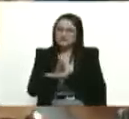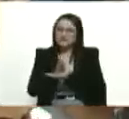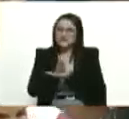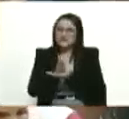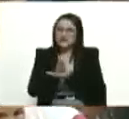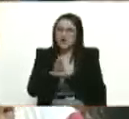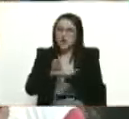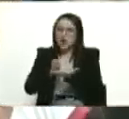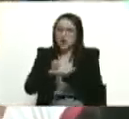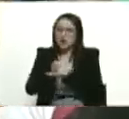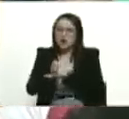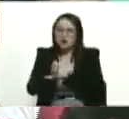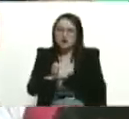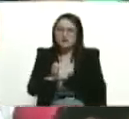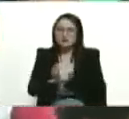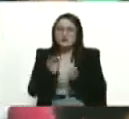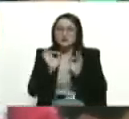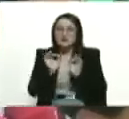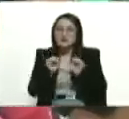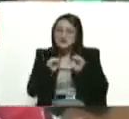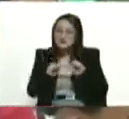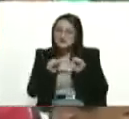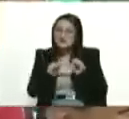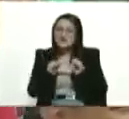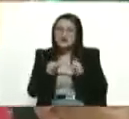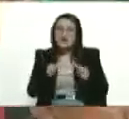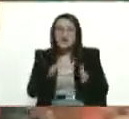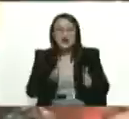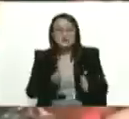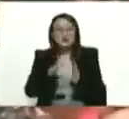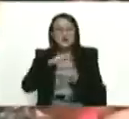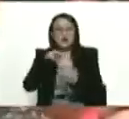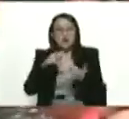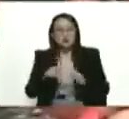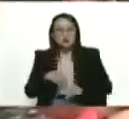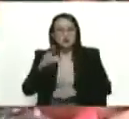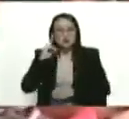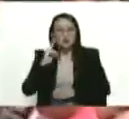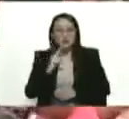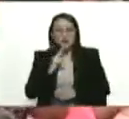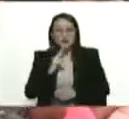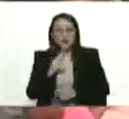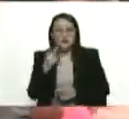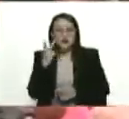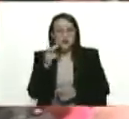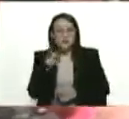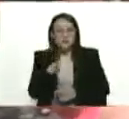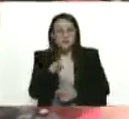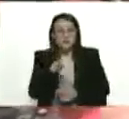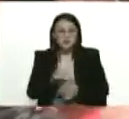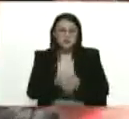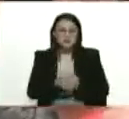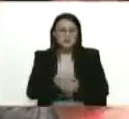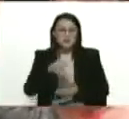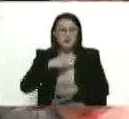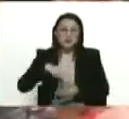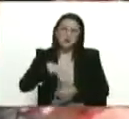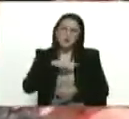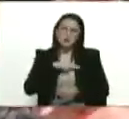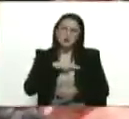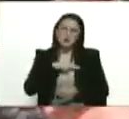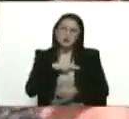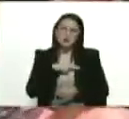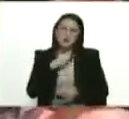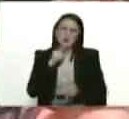que el rumbo siga siendo por el camino de la revolución bolivariana. Por eso, y nosotros le